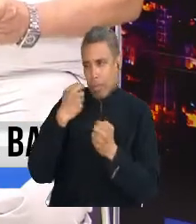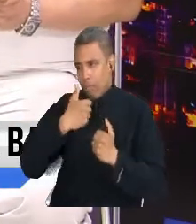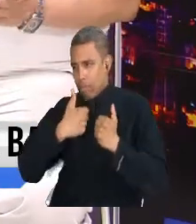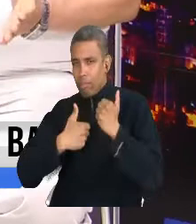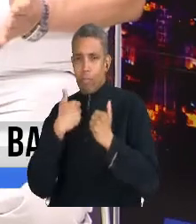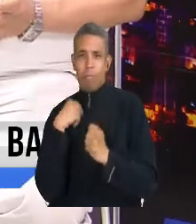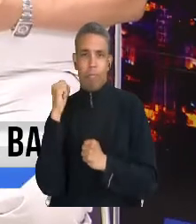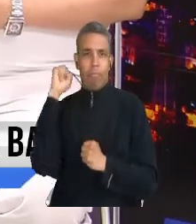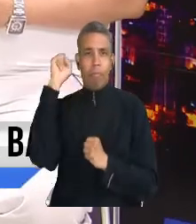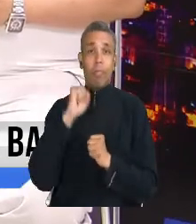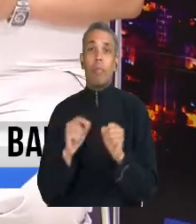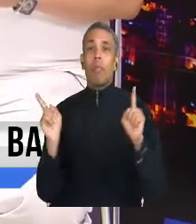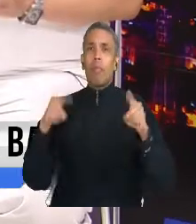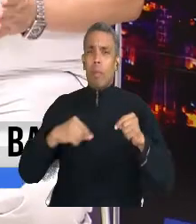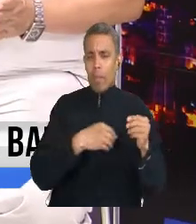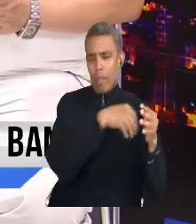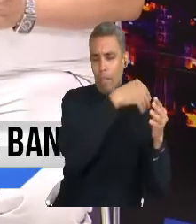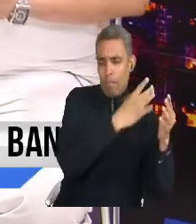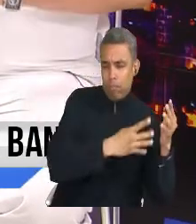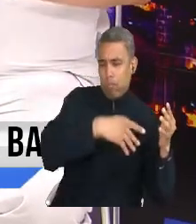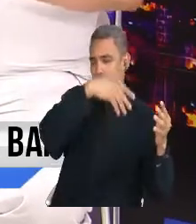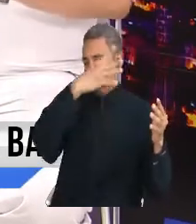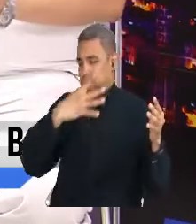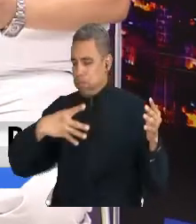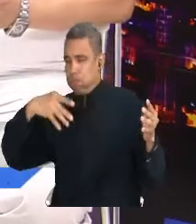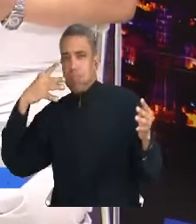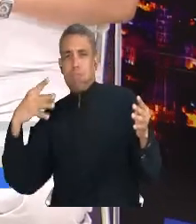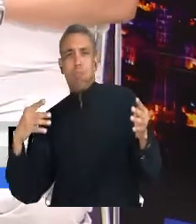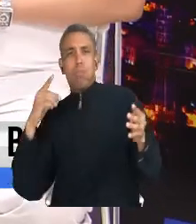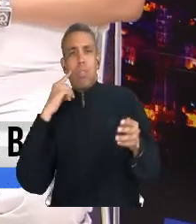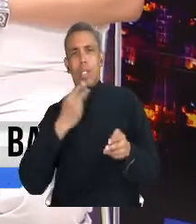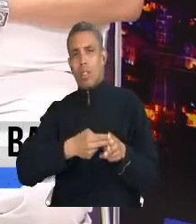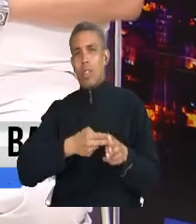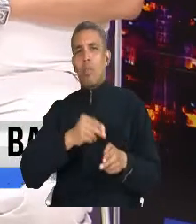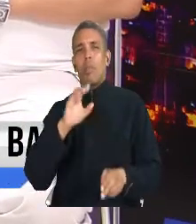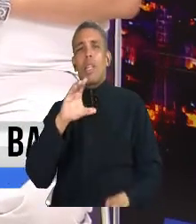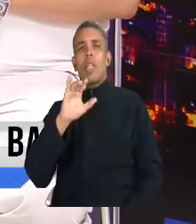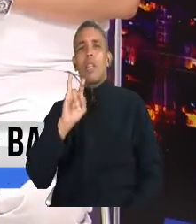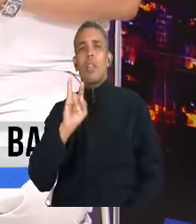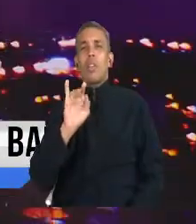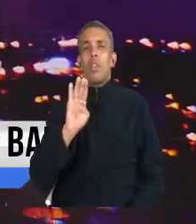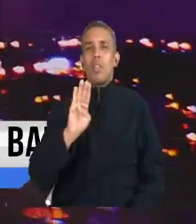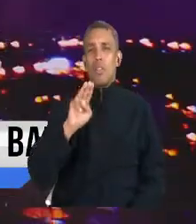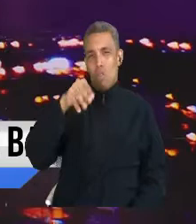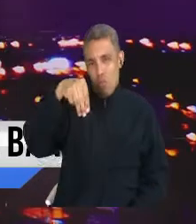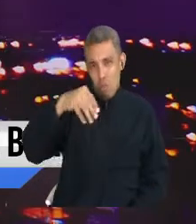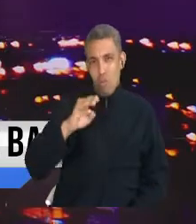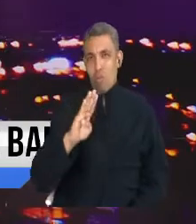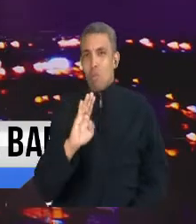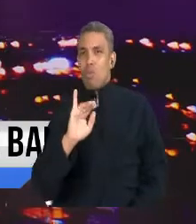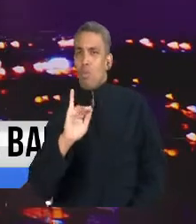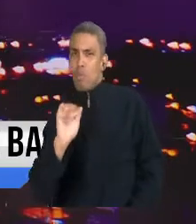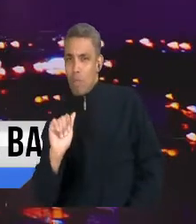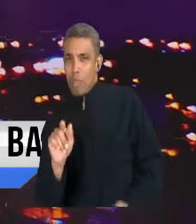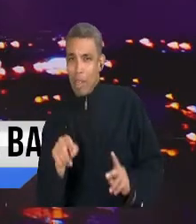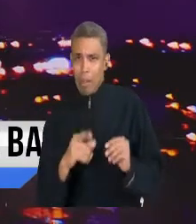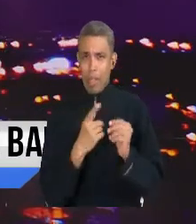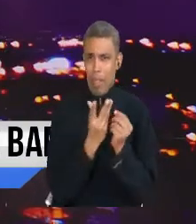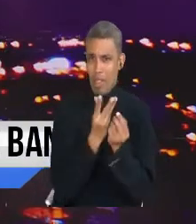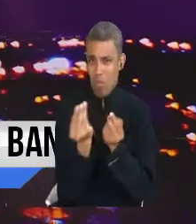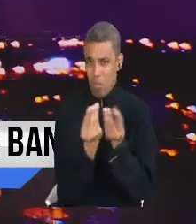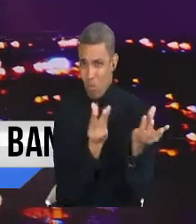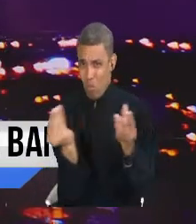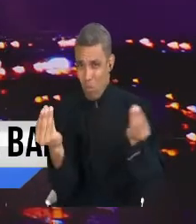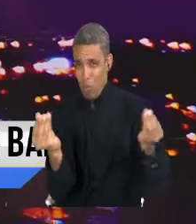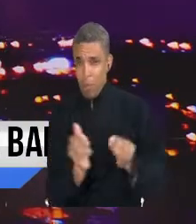también tiene la autenticidad, el mensaje de la obra, los arreglos y